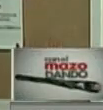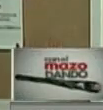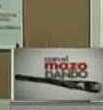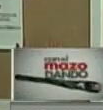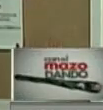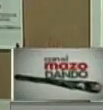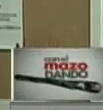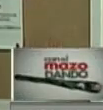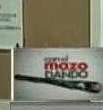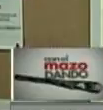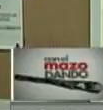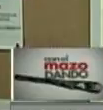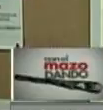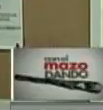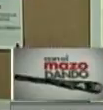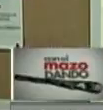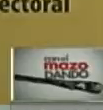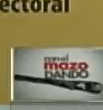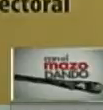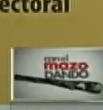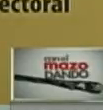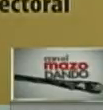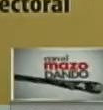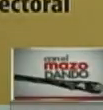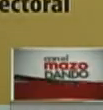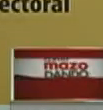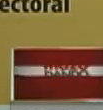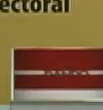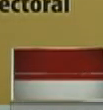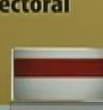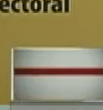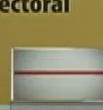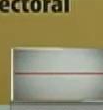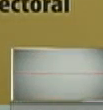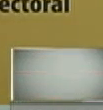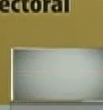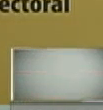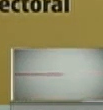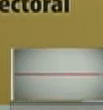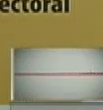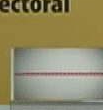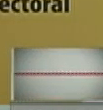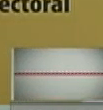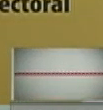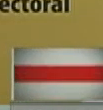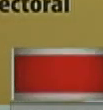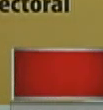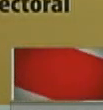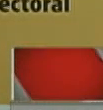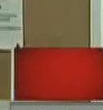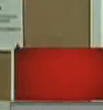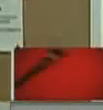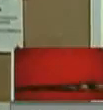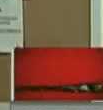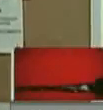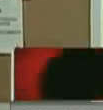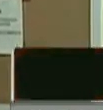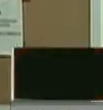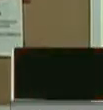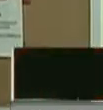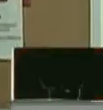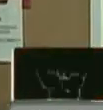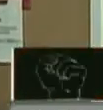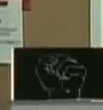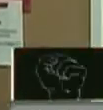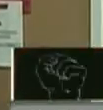queremos que postulen a un hombre ya una mujer como ese proceso de postulación yo levanto la